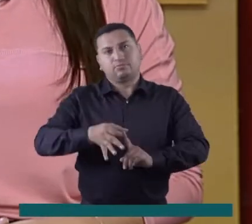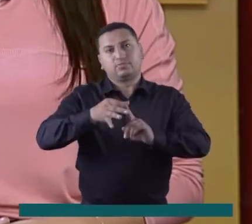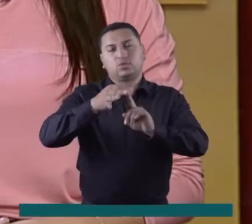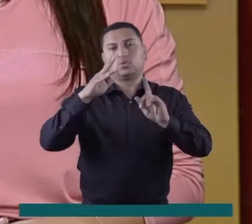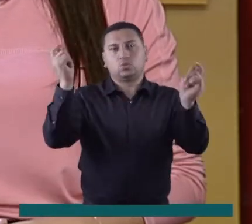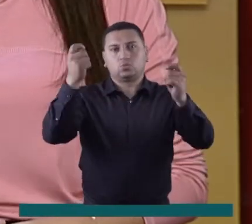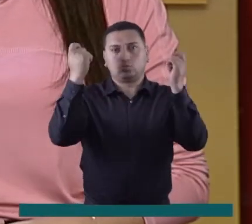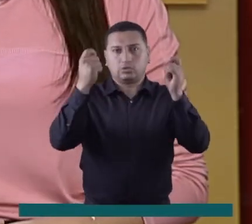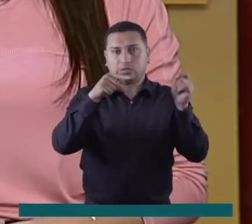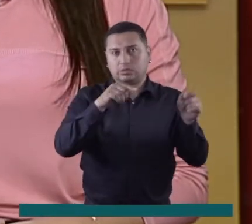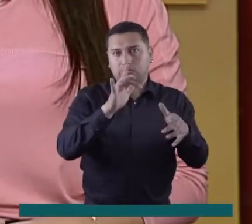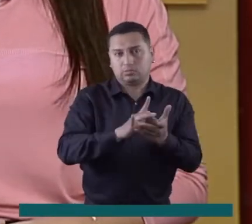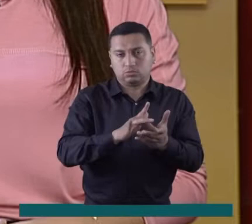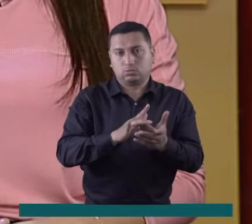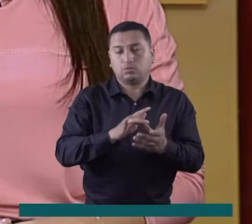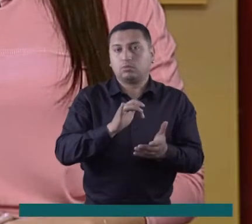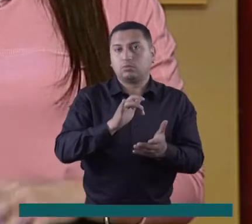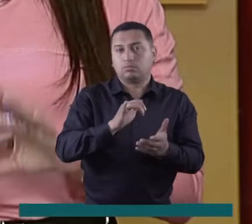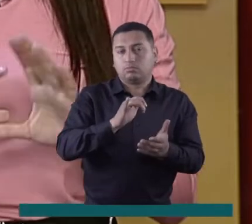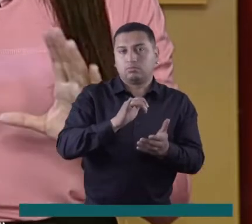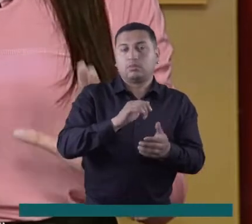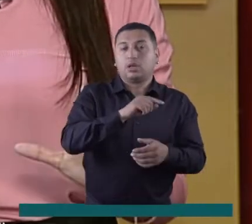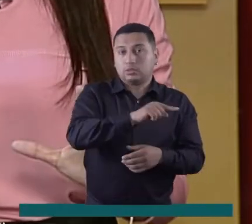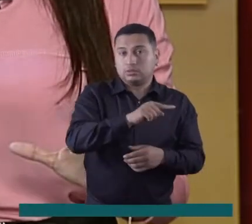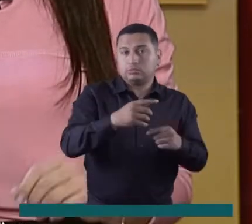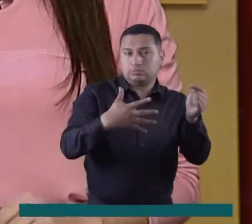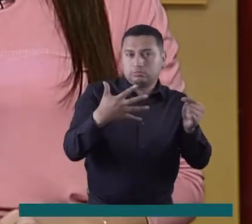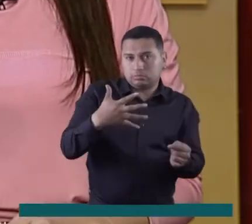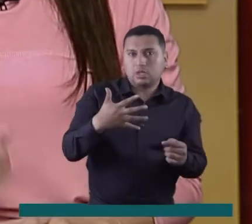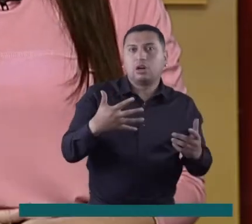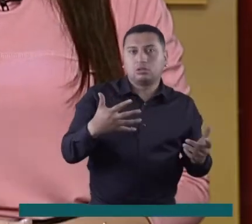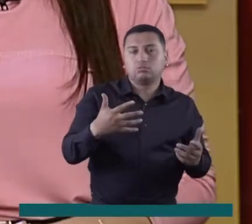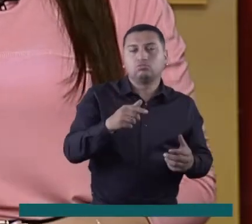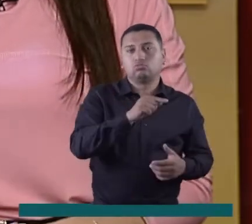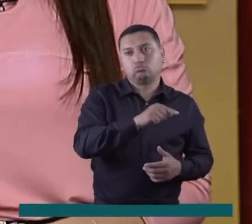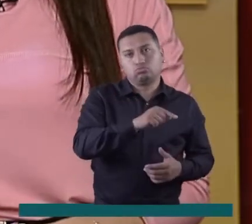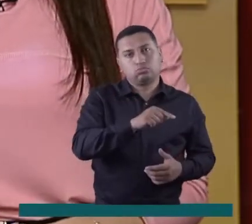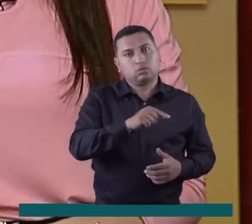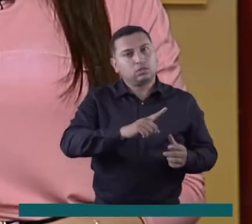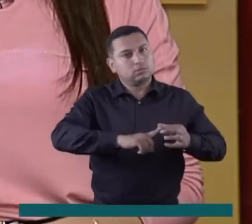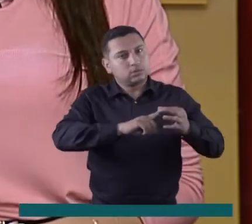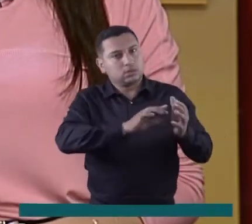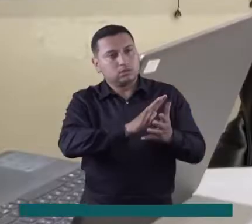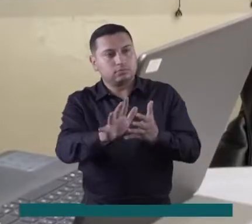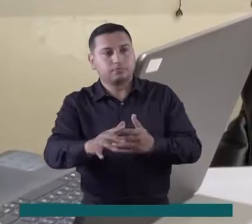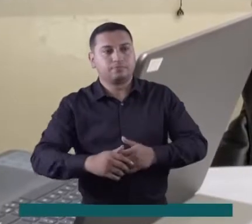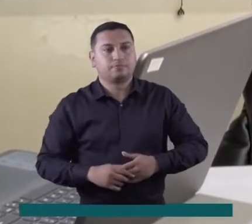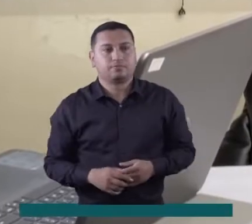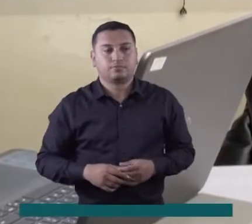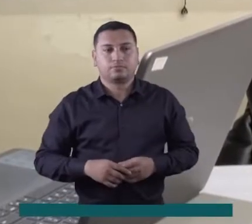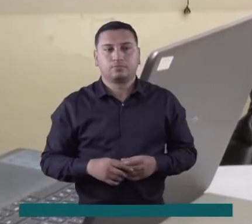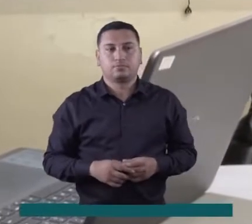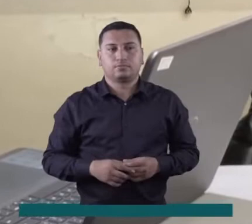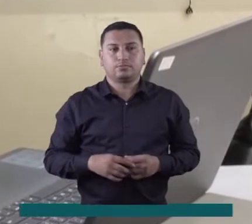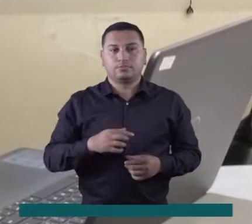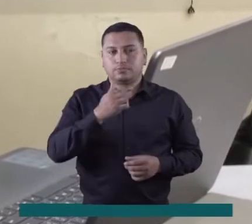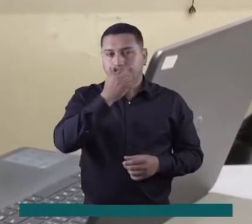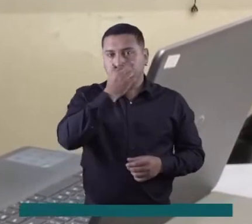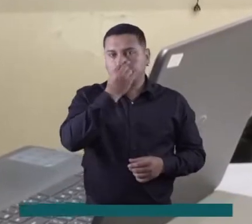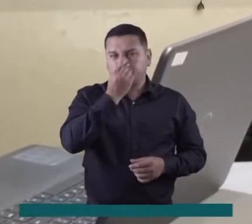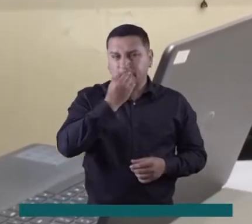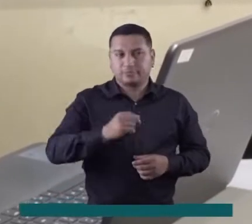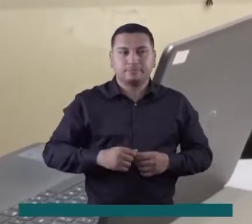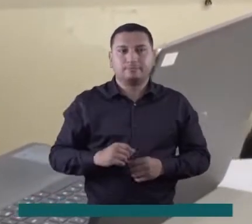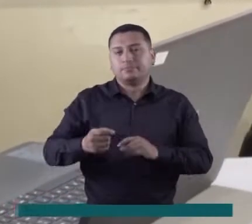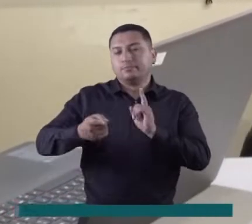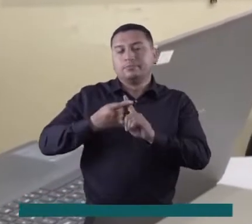marketing y publicidad. Estos son los tips para sacarle el mayor provecho a estas fechas especiales. Primero que todo,